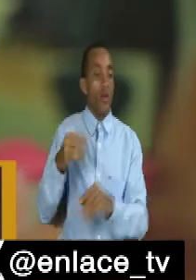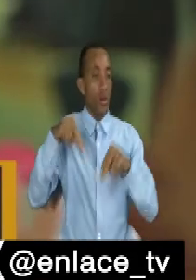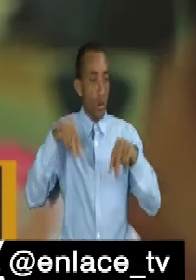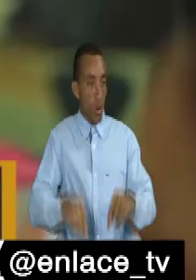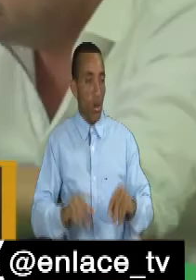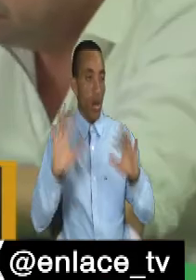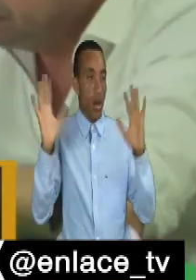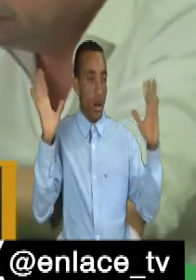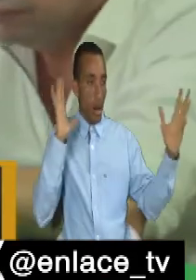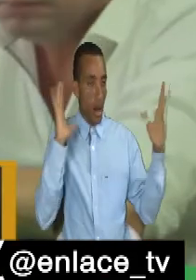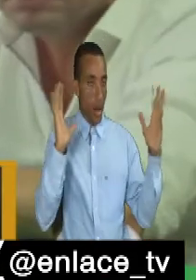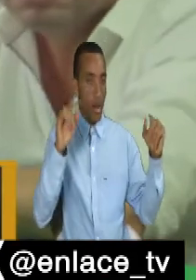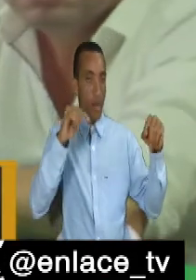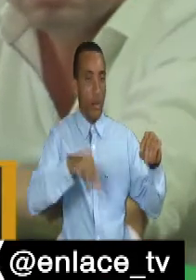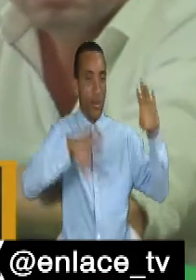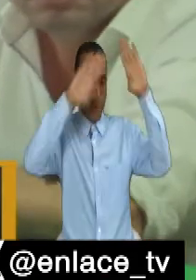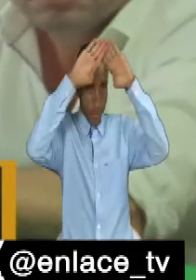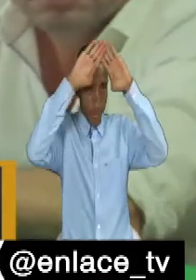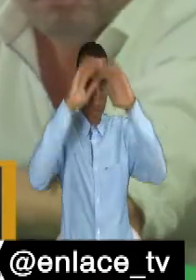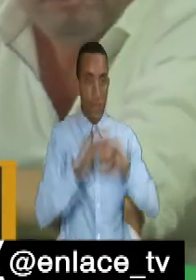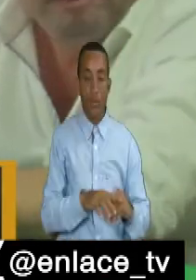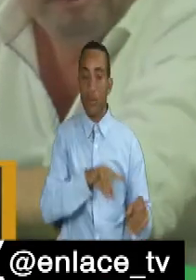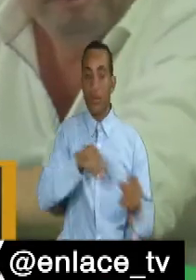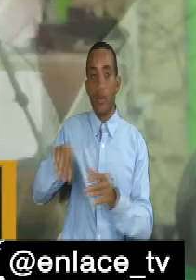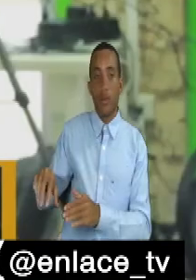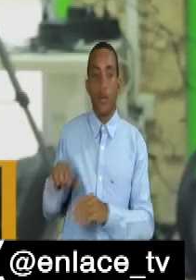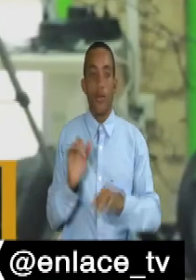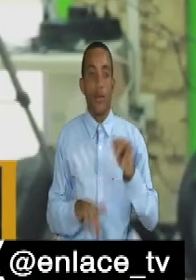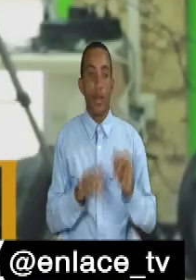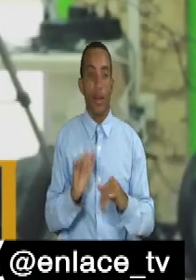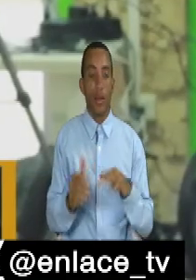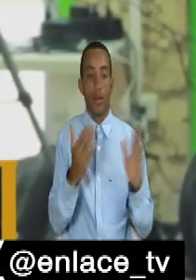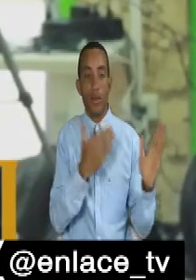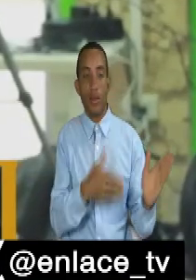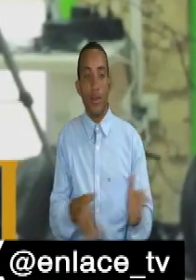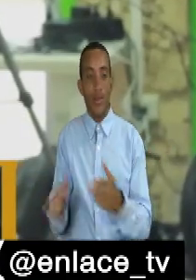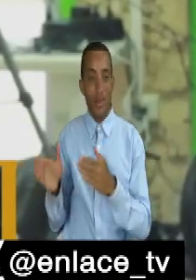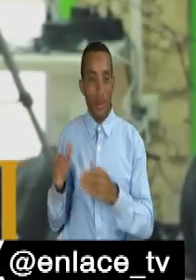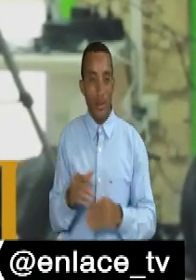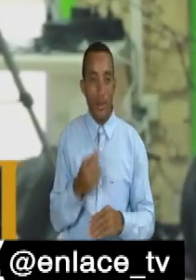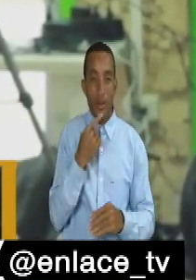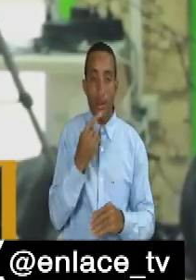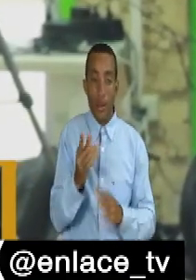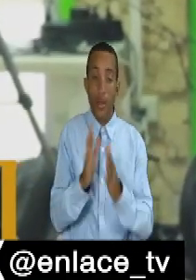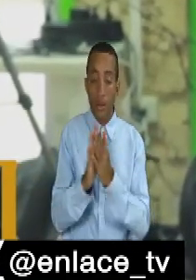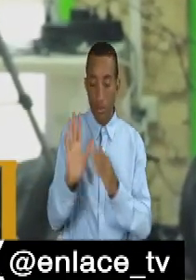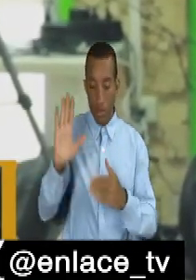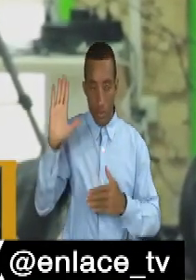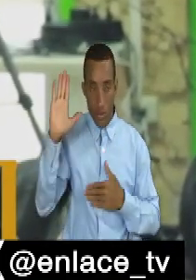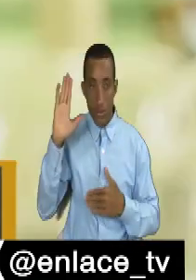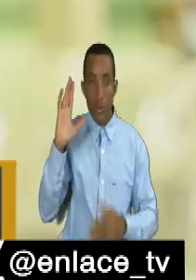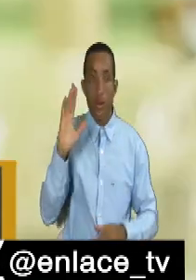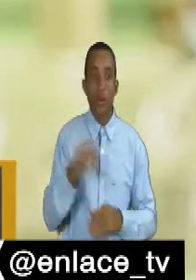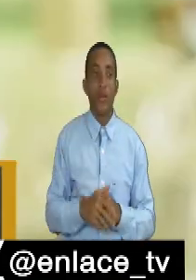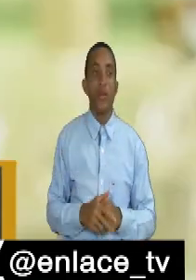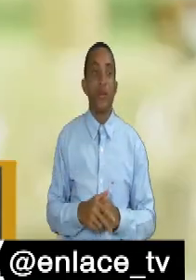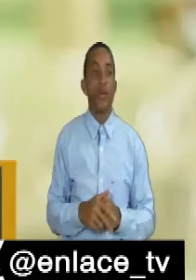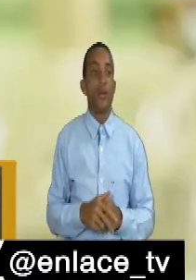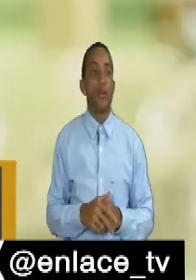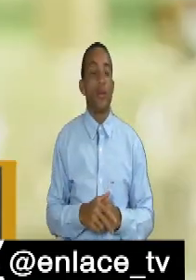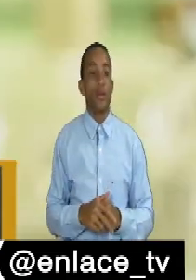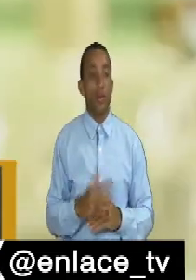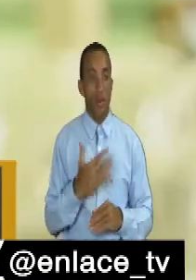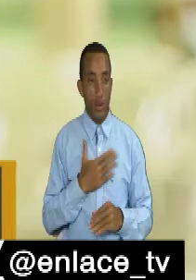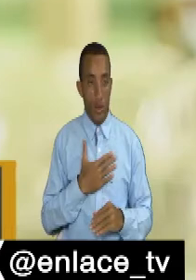precisamente en el centro. Por su parte, el secretario departamental de Planeación, Héctor Fuentes, así se comprometió con estas comunidades. Lo que manifestamos